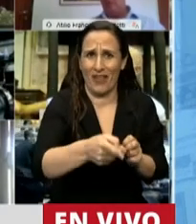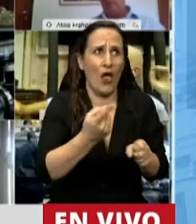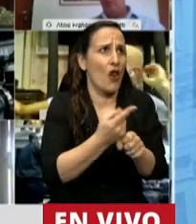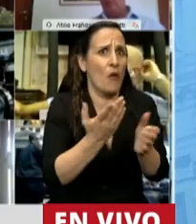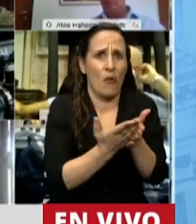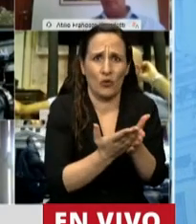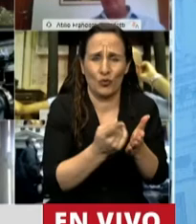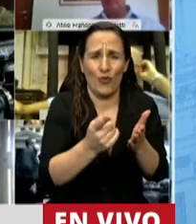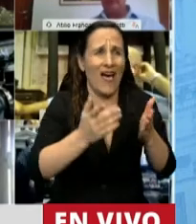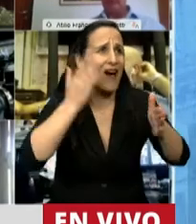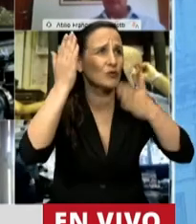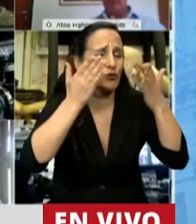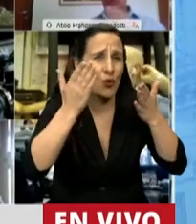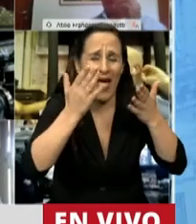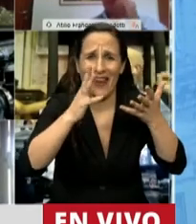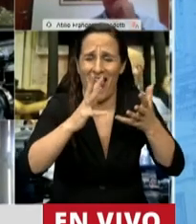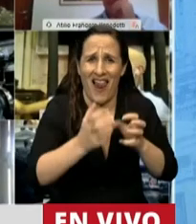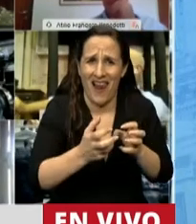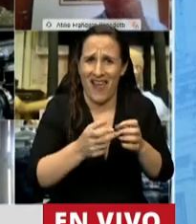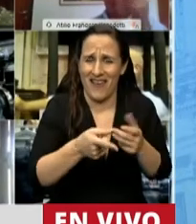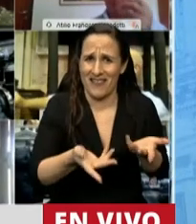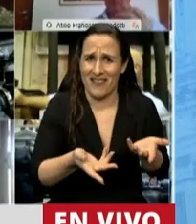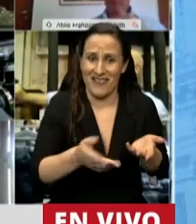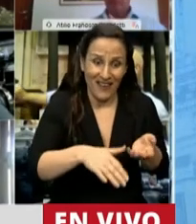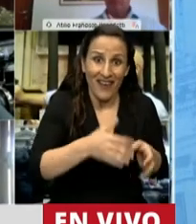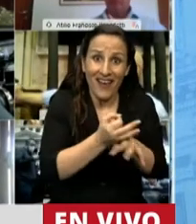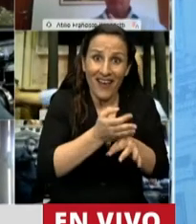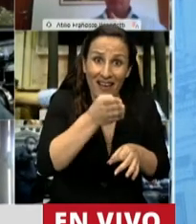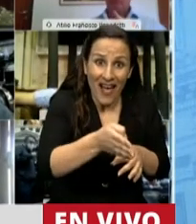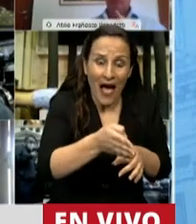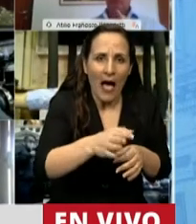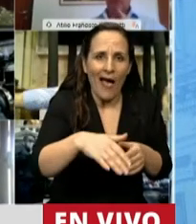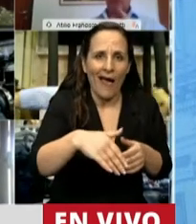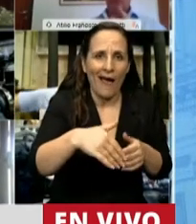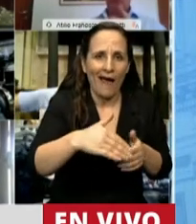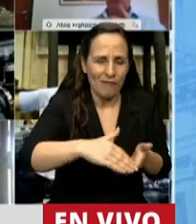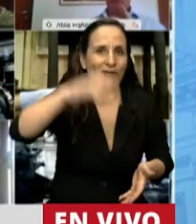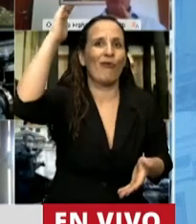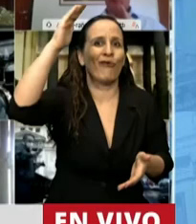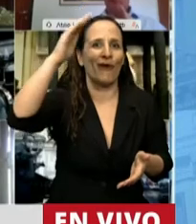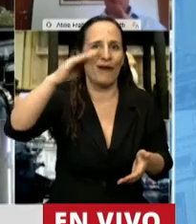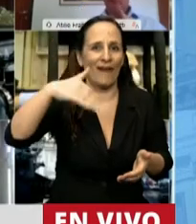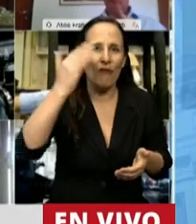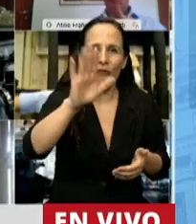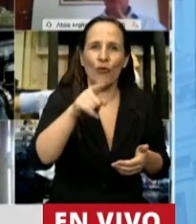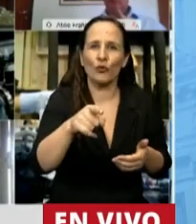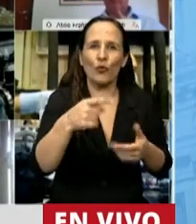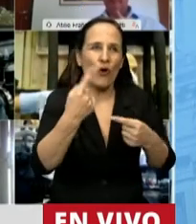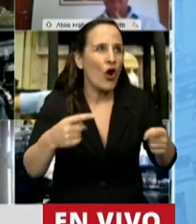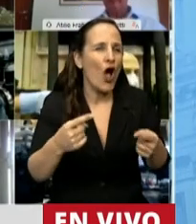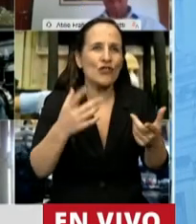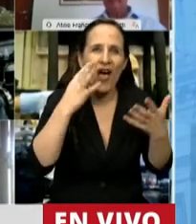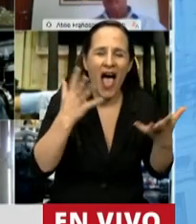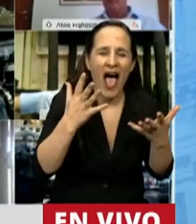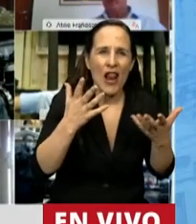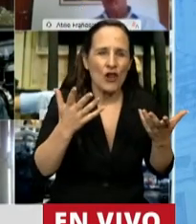soñar, privándolos de tener una herramienta esencial para el día de mañana poder defenderse en la vida ante cualquier injusticia, y